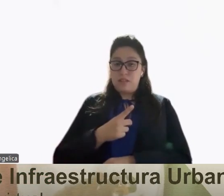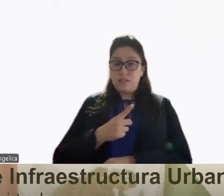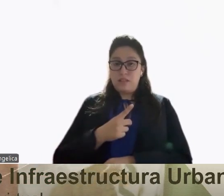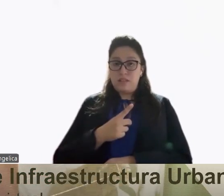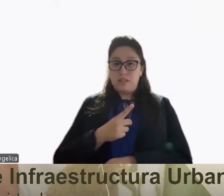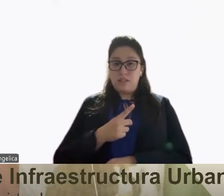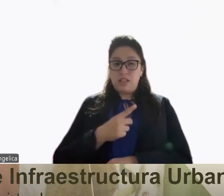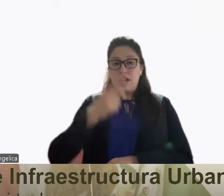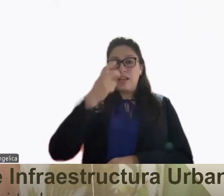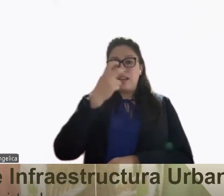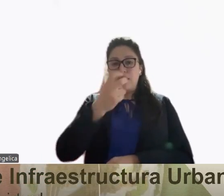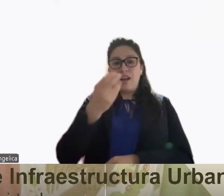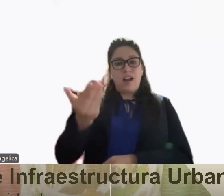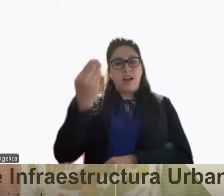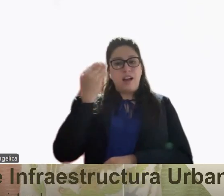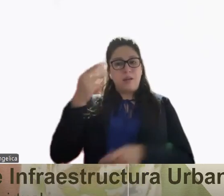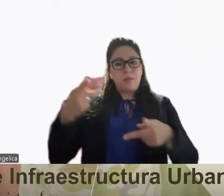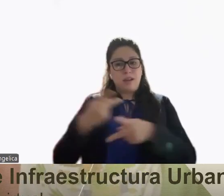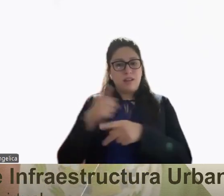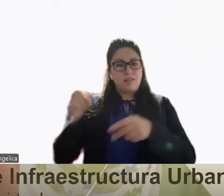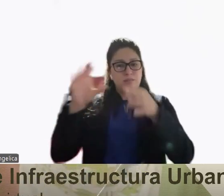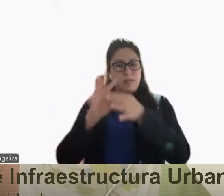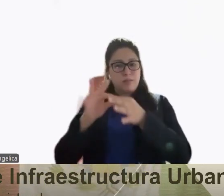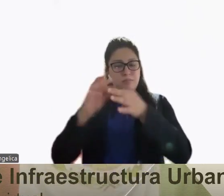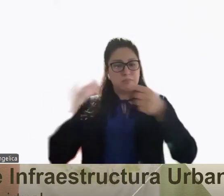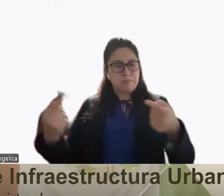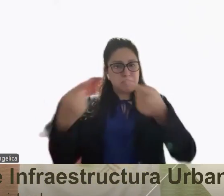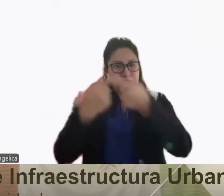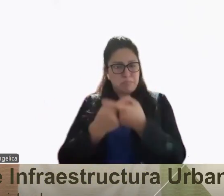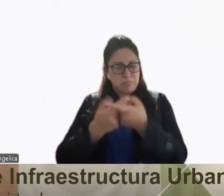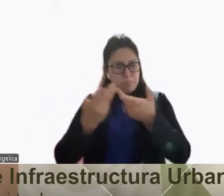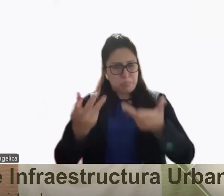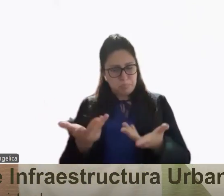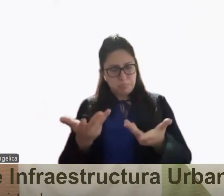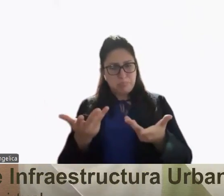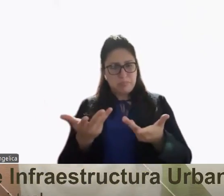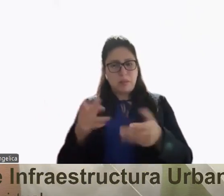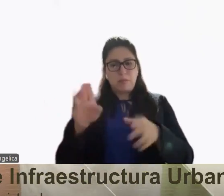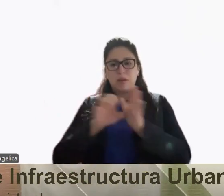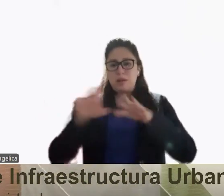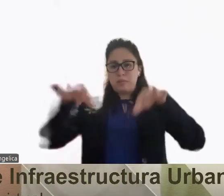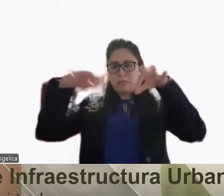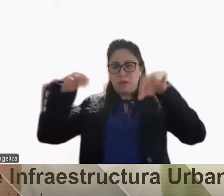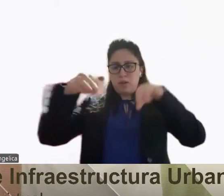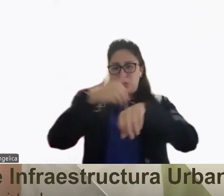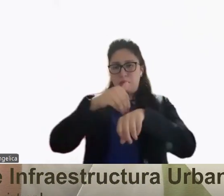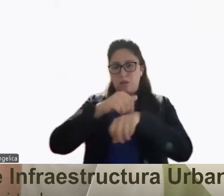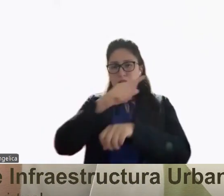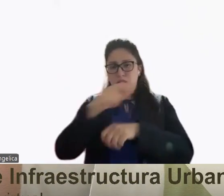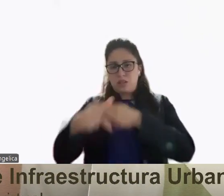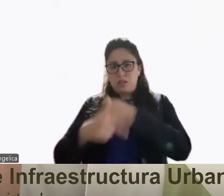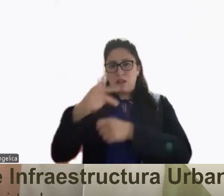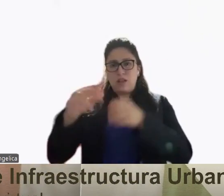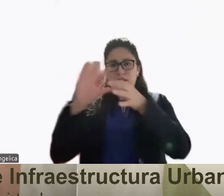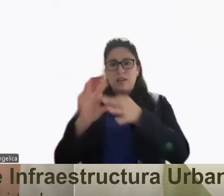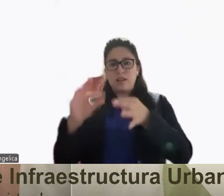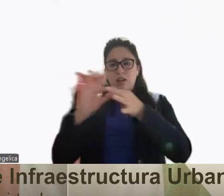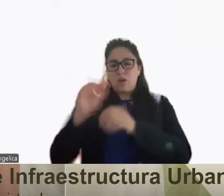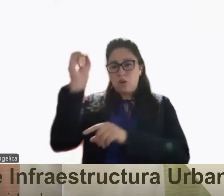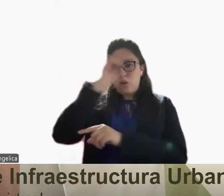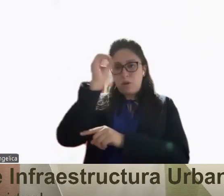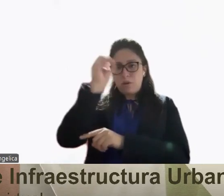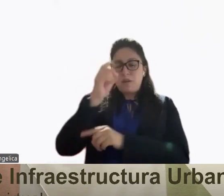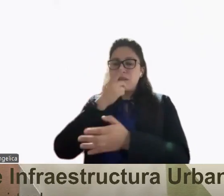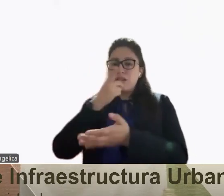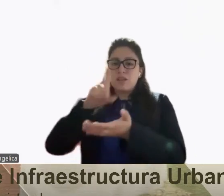algo que contradice totalmente el dictamen. O sea, en la página 113 se refiere a la opinión de a la alcaldía, donde dice: el